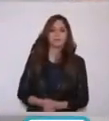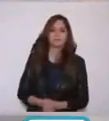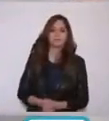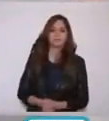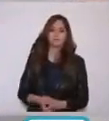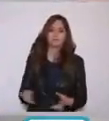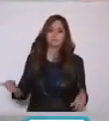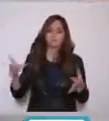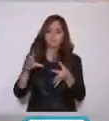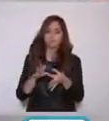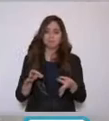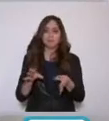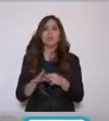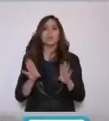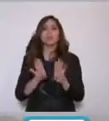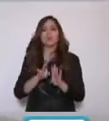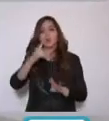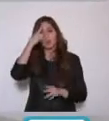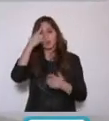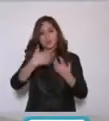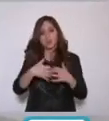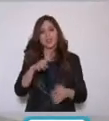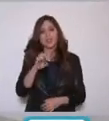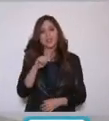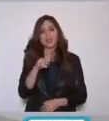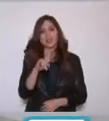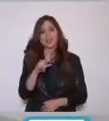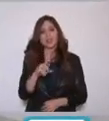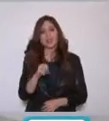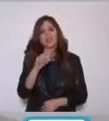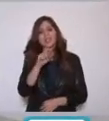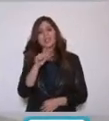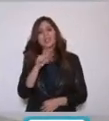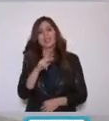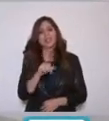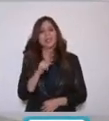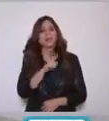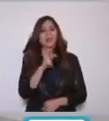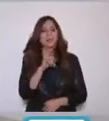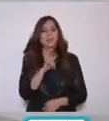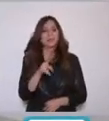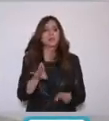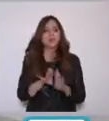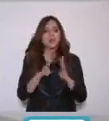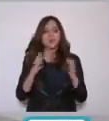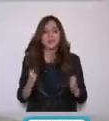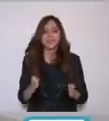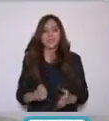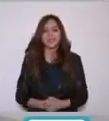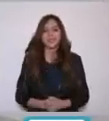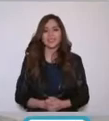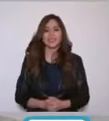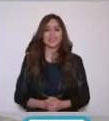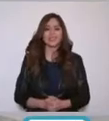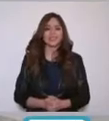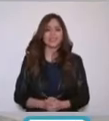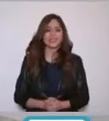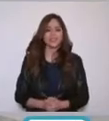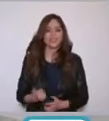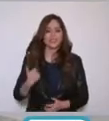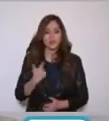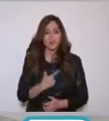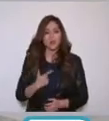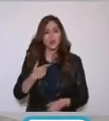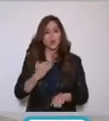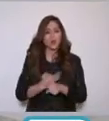y nos va a decir cómo entrenar la mente nuestro querido Emilio Saldaña. Pisu, Hola, buenos Pisu. días. Feliz viernes, ¿cómo están? Hola, Pisu. Mucho gusto ¿Nuestro verlos.